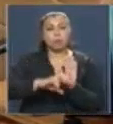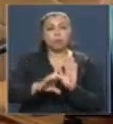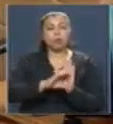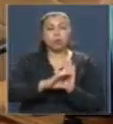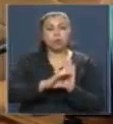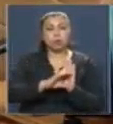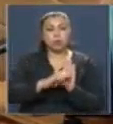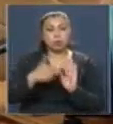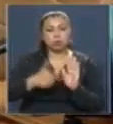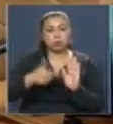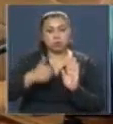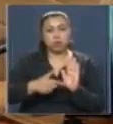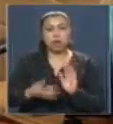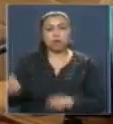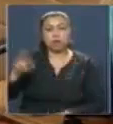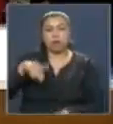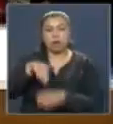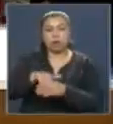obligatorio.